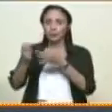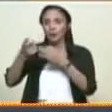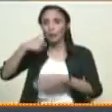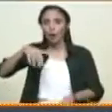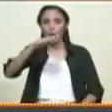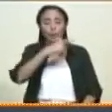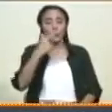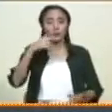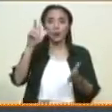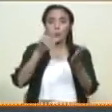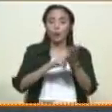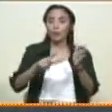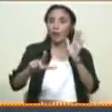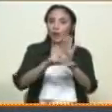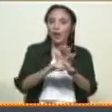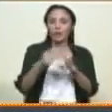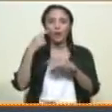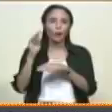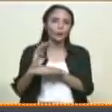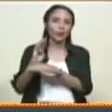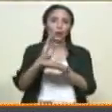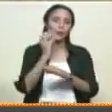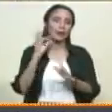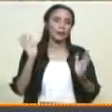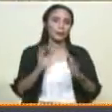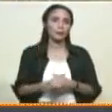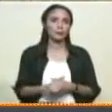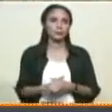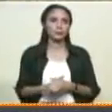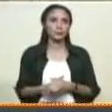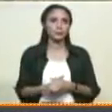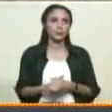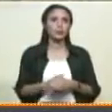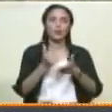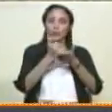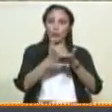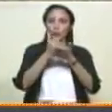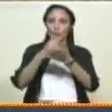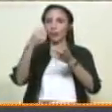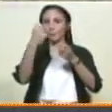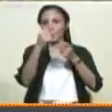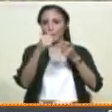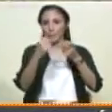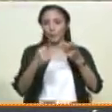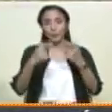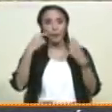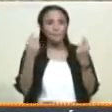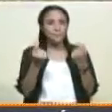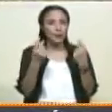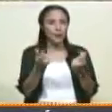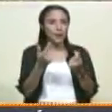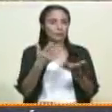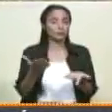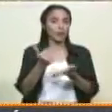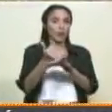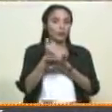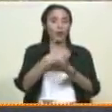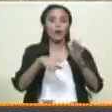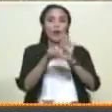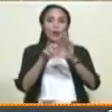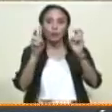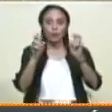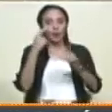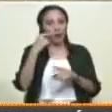en asamblea, mire, se aprobó tal ley que te va a beneficiar en esto, usted tiene que estar pila.